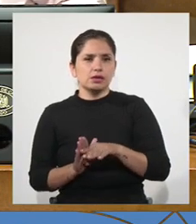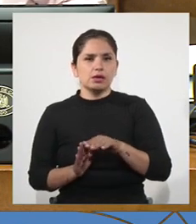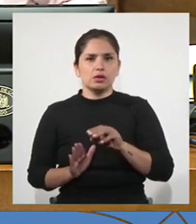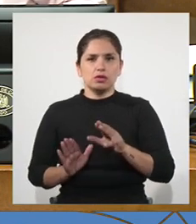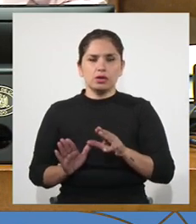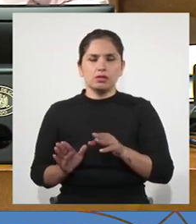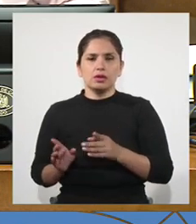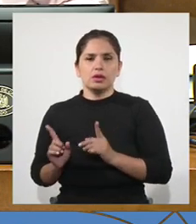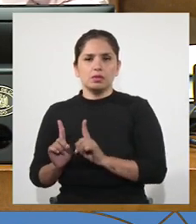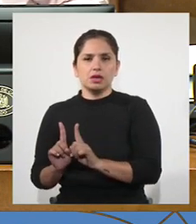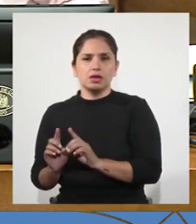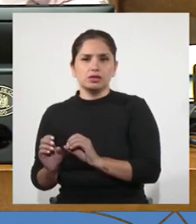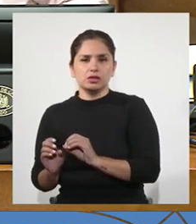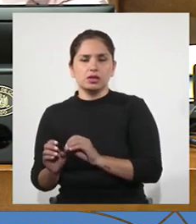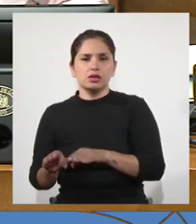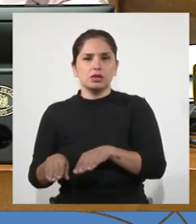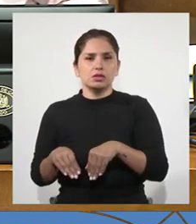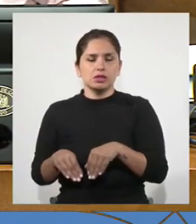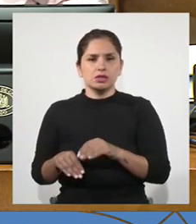se declara admisible.